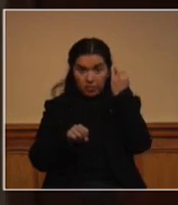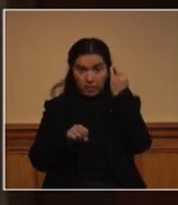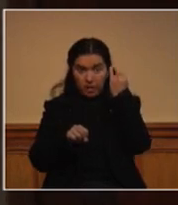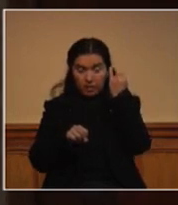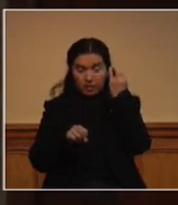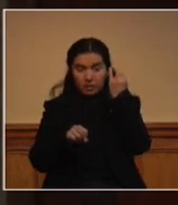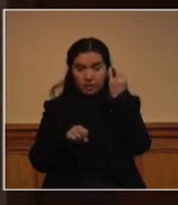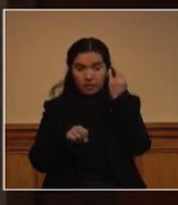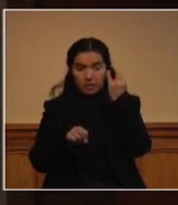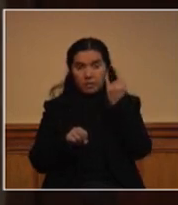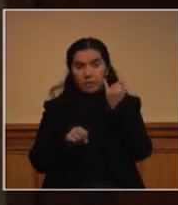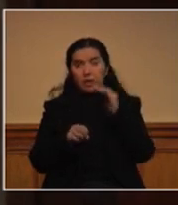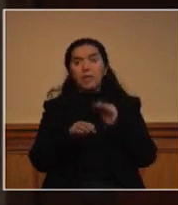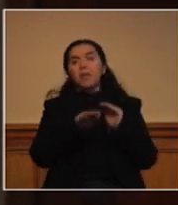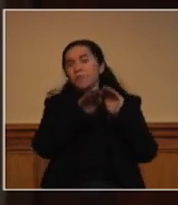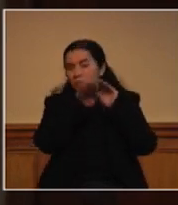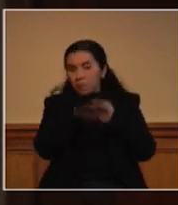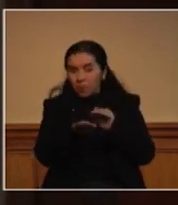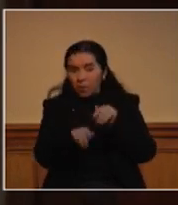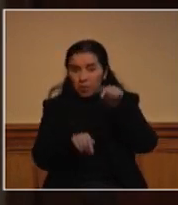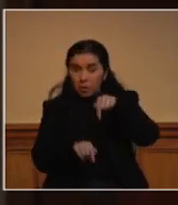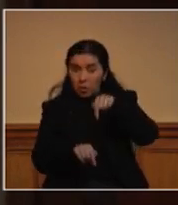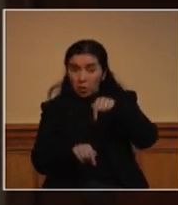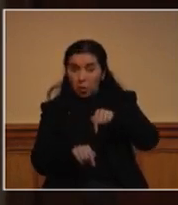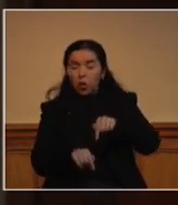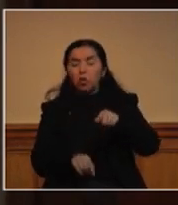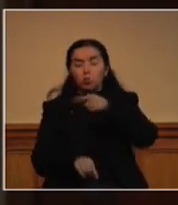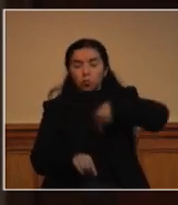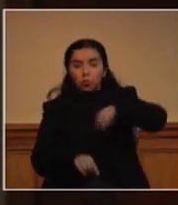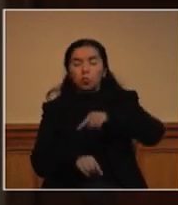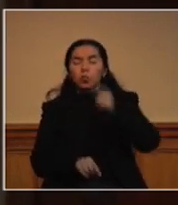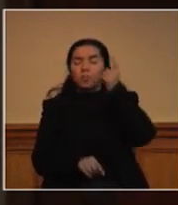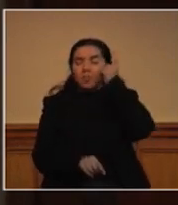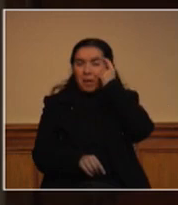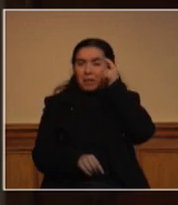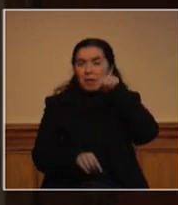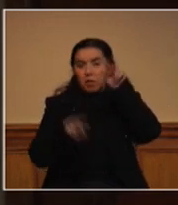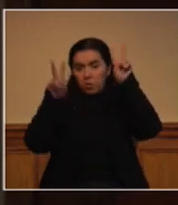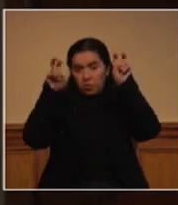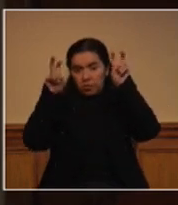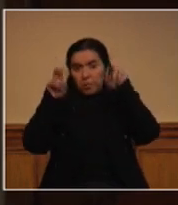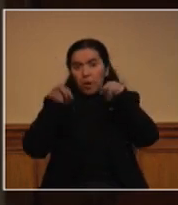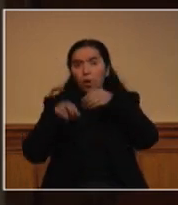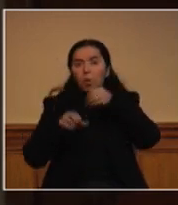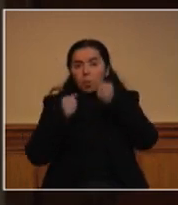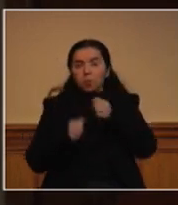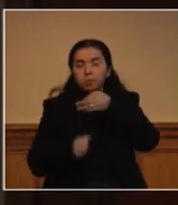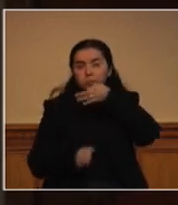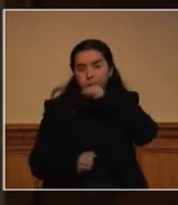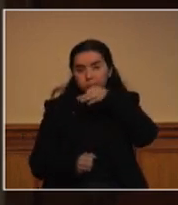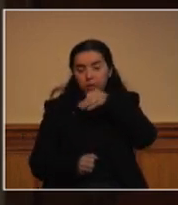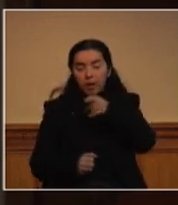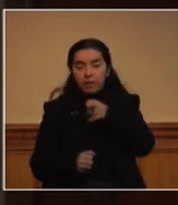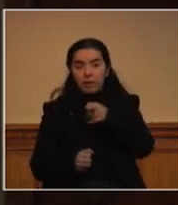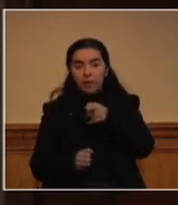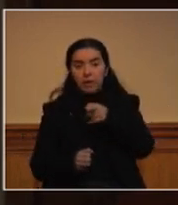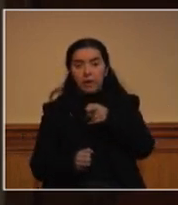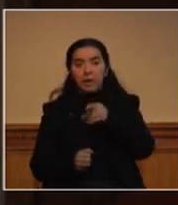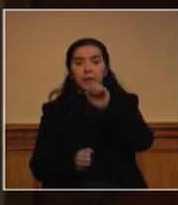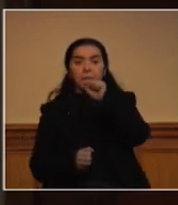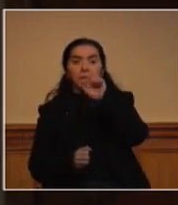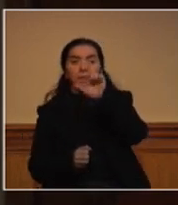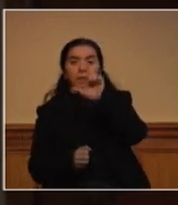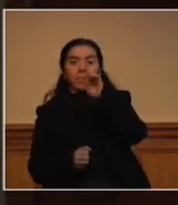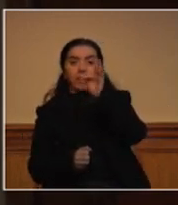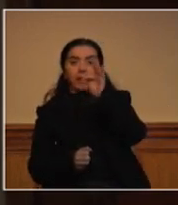han propiciado, han favorecido que hoy nos estemos planteando este tema, que hoy podamos hablar de